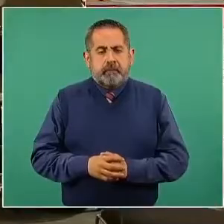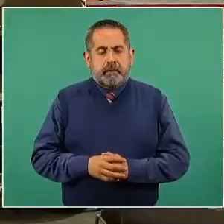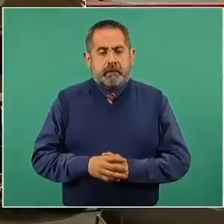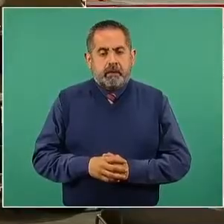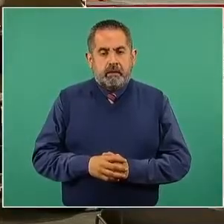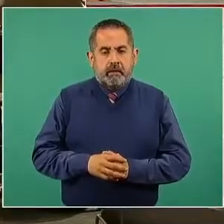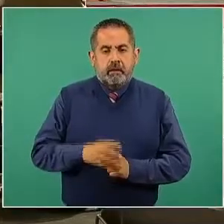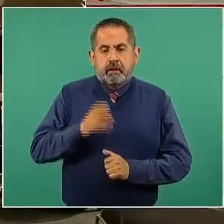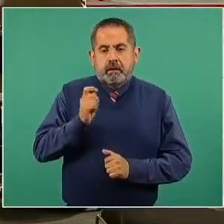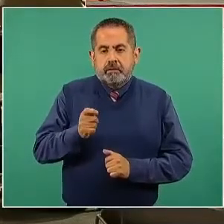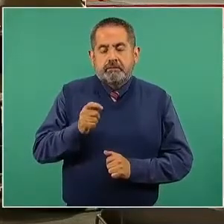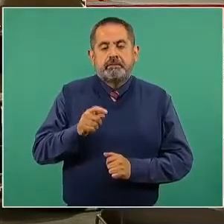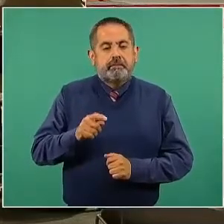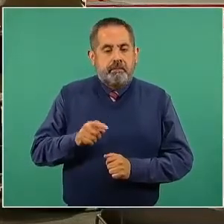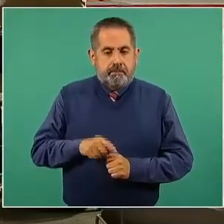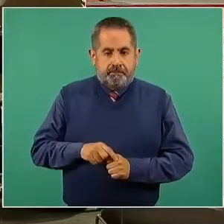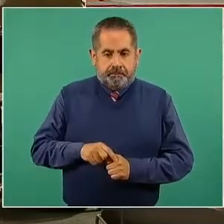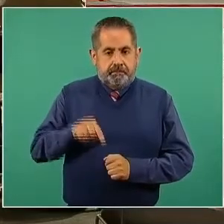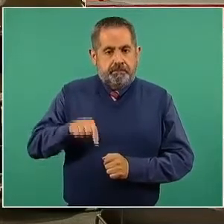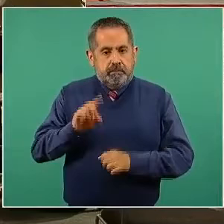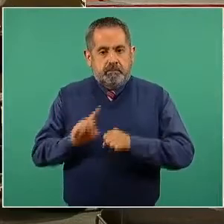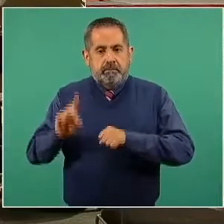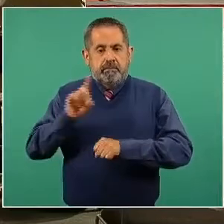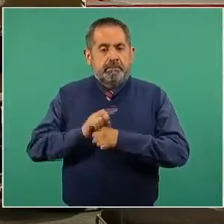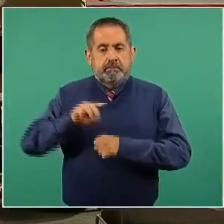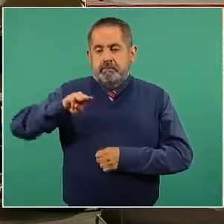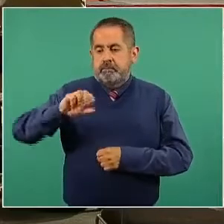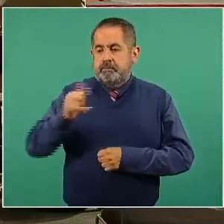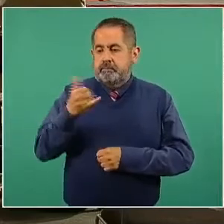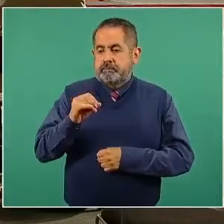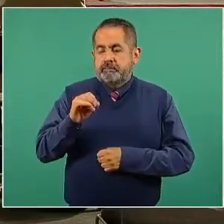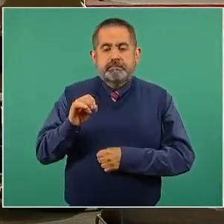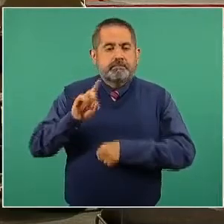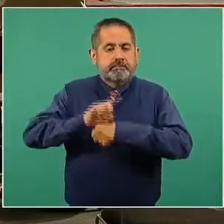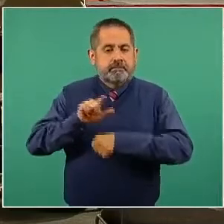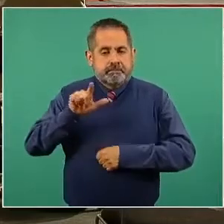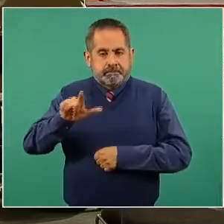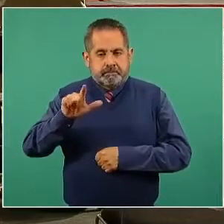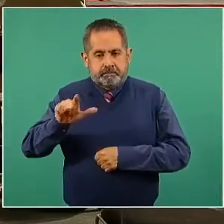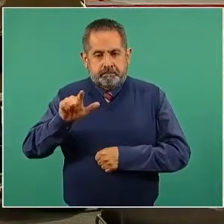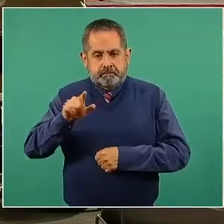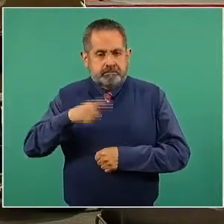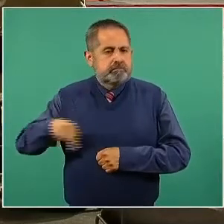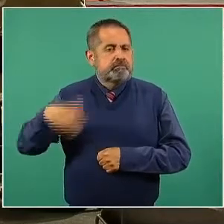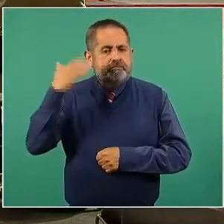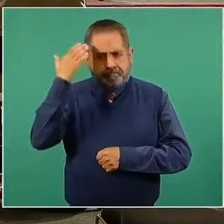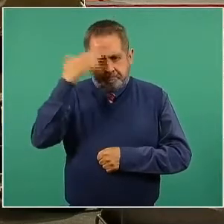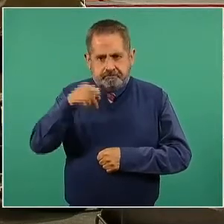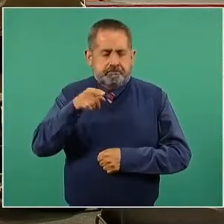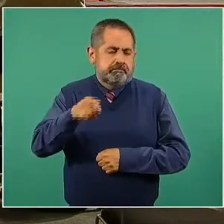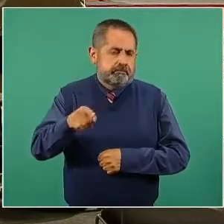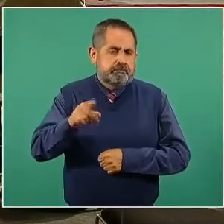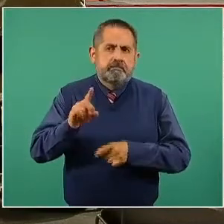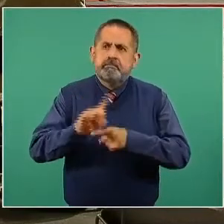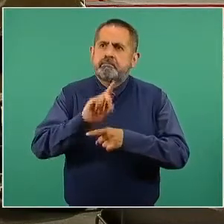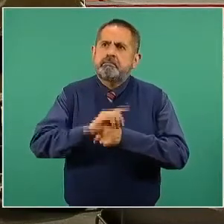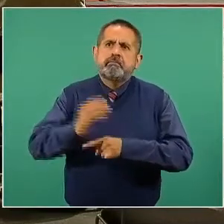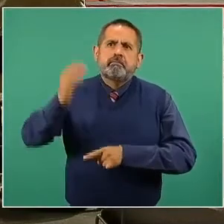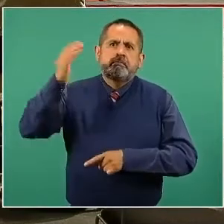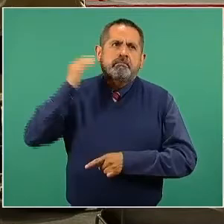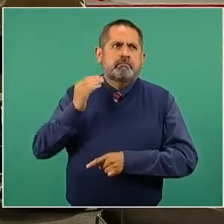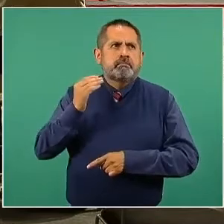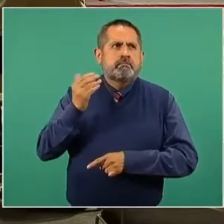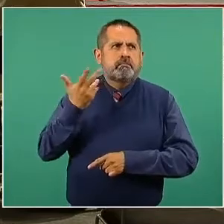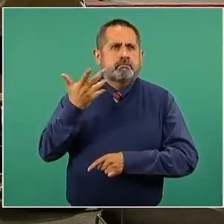El primero es que hoy es 17 de mayo y, como se ha establecido desde hace más de una